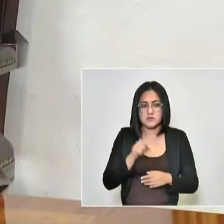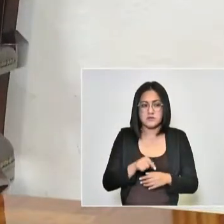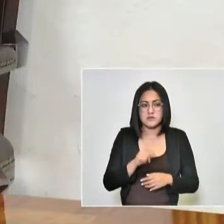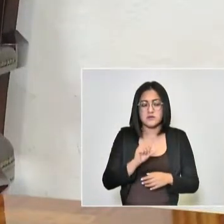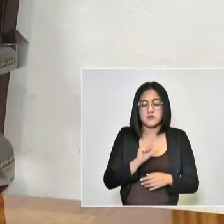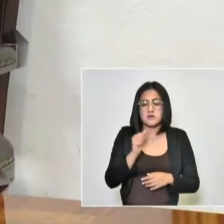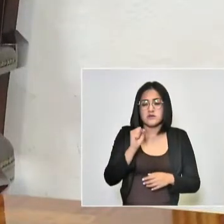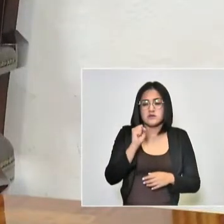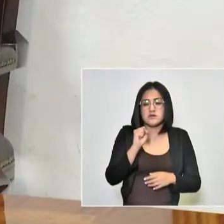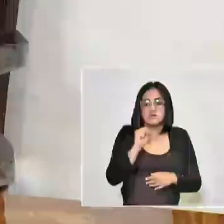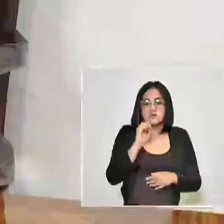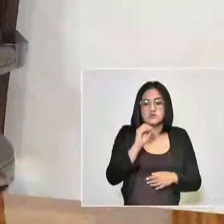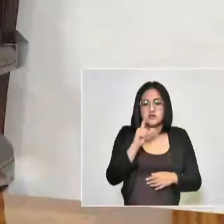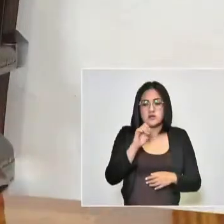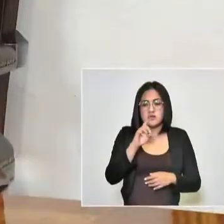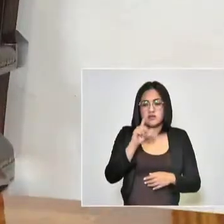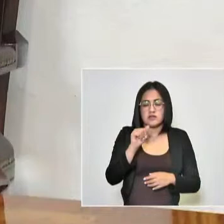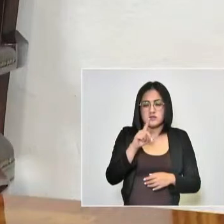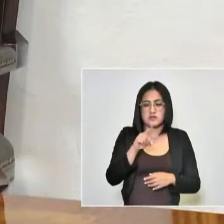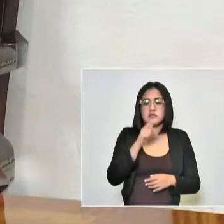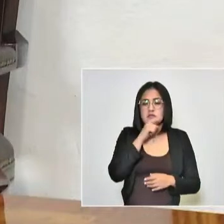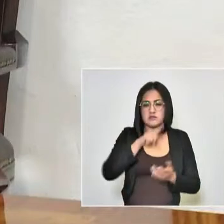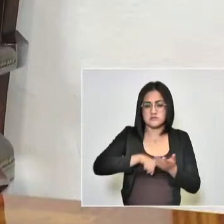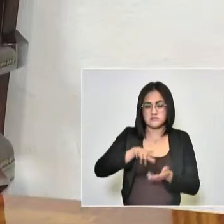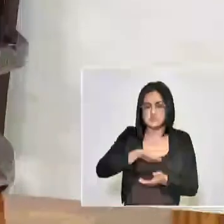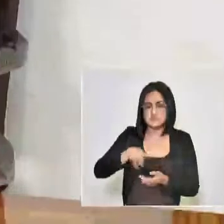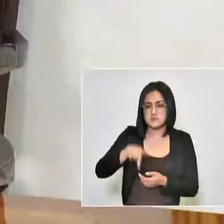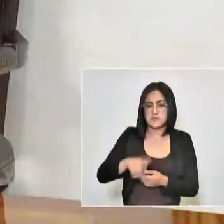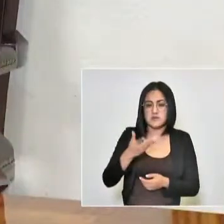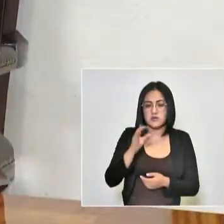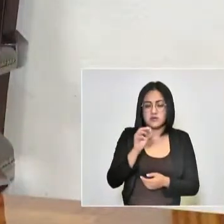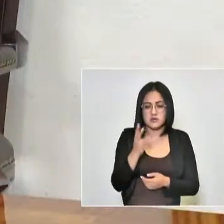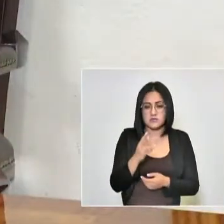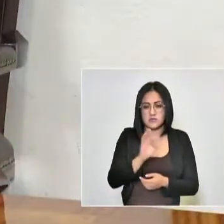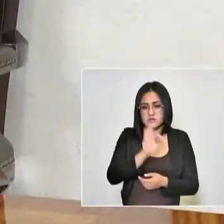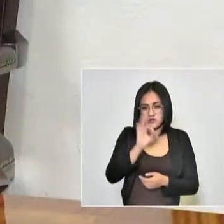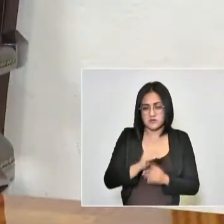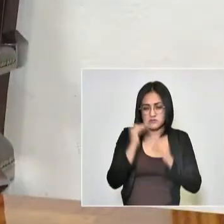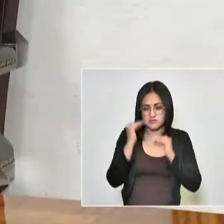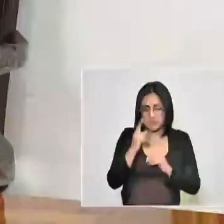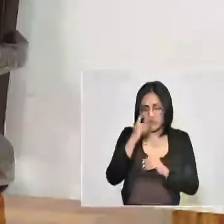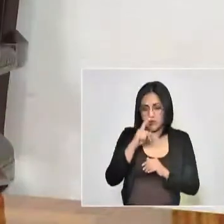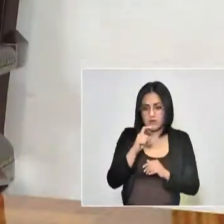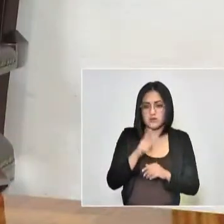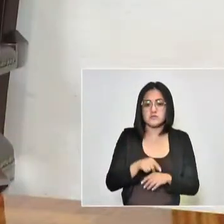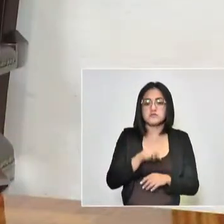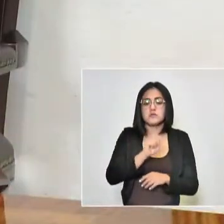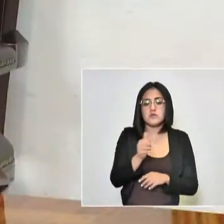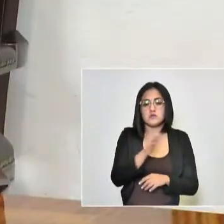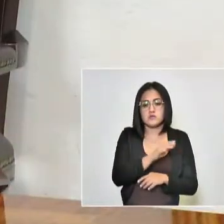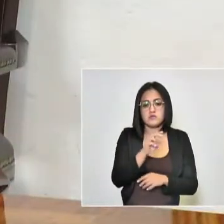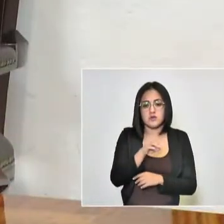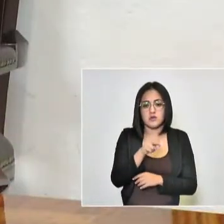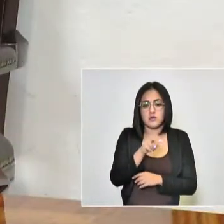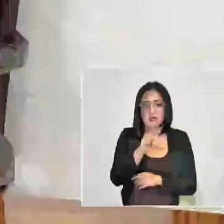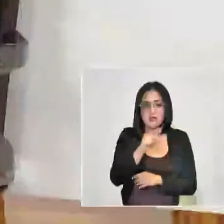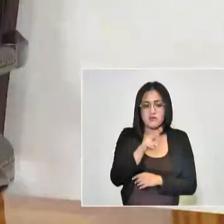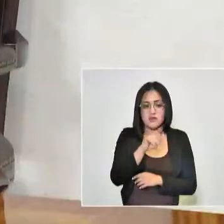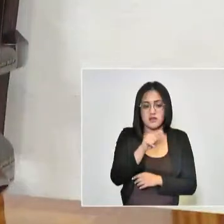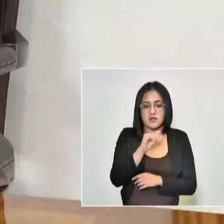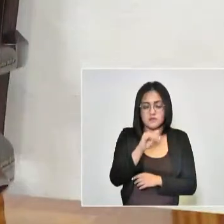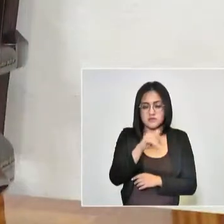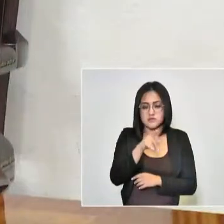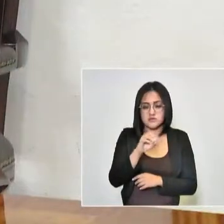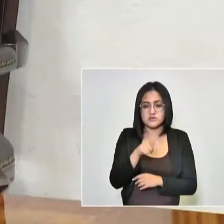de La Soledad, que está en Tlatlauquitepec, tiene 43%. La presa Manuel Ávila Camacho, del municipio de